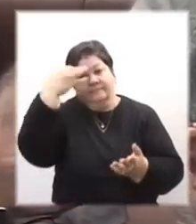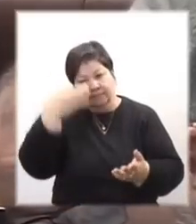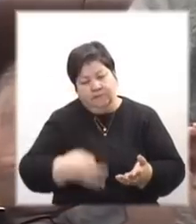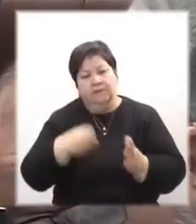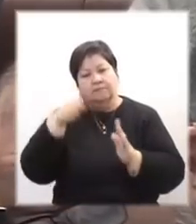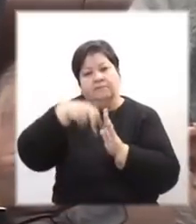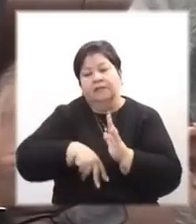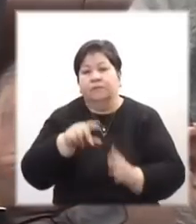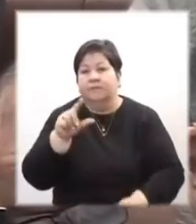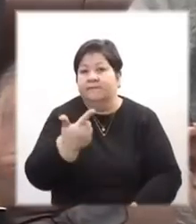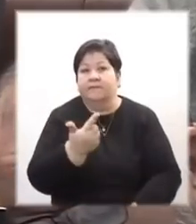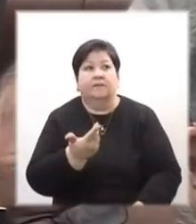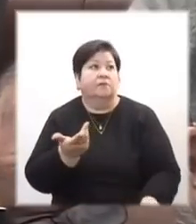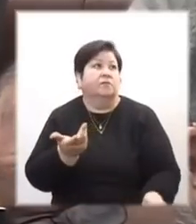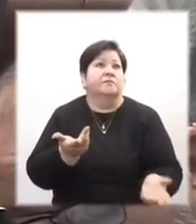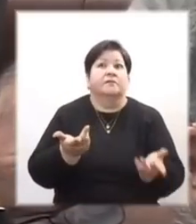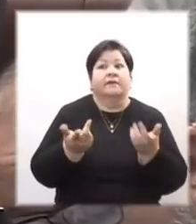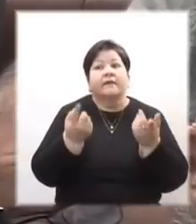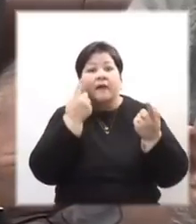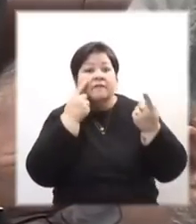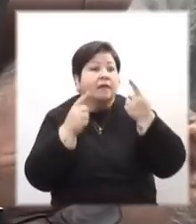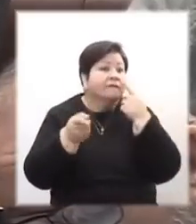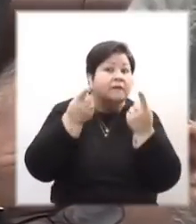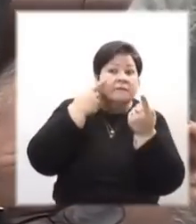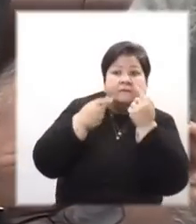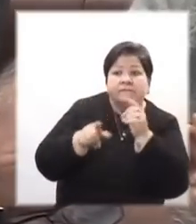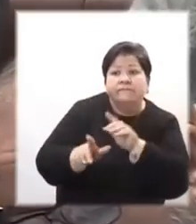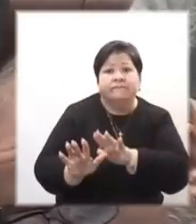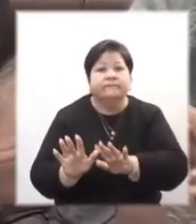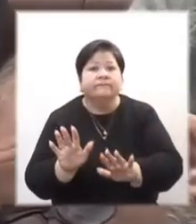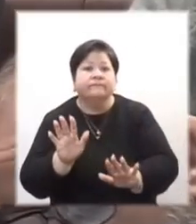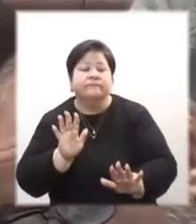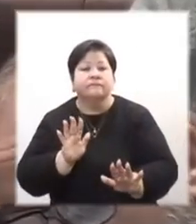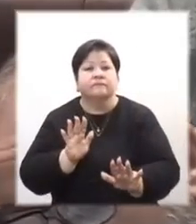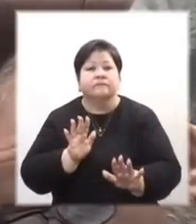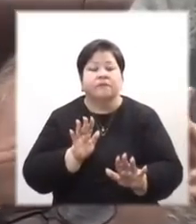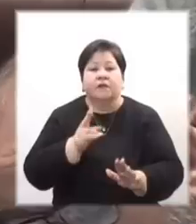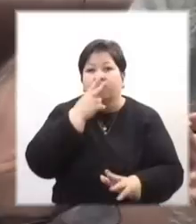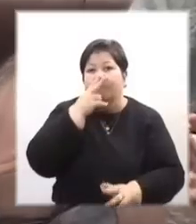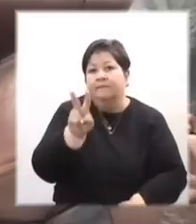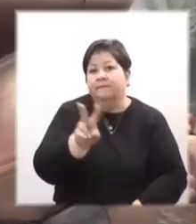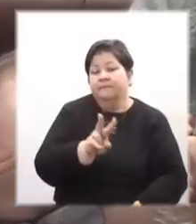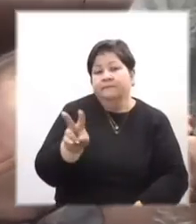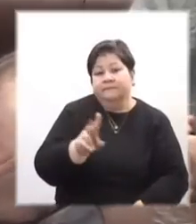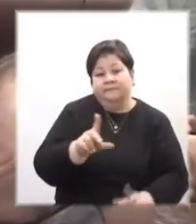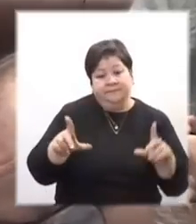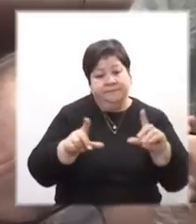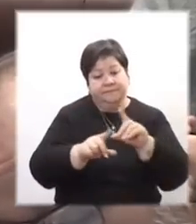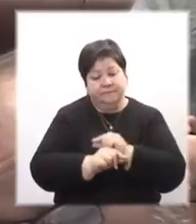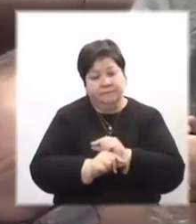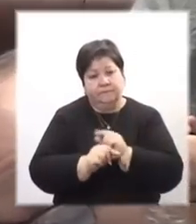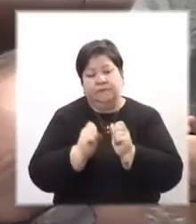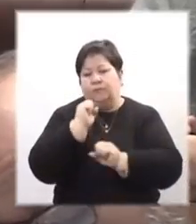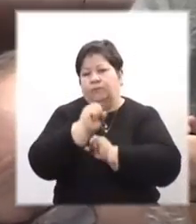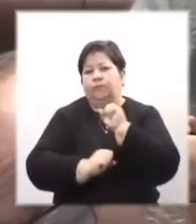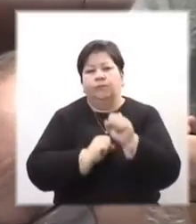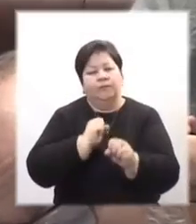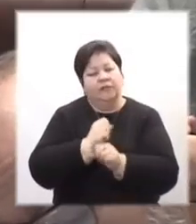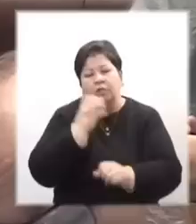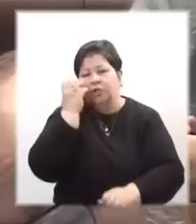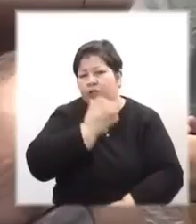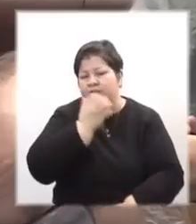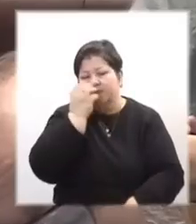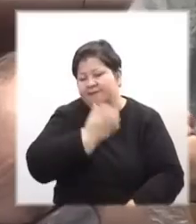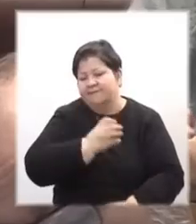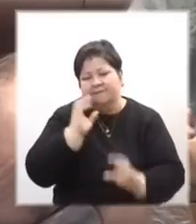no había plan, todo era improvisación. El año 2022 terminó como lo que fue, un año terrible en materia de